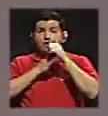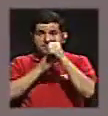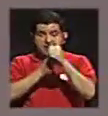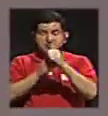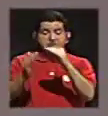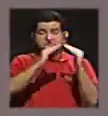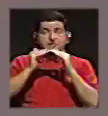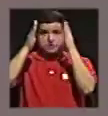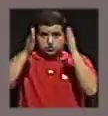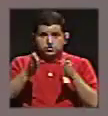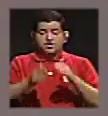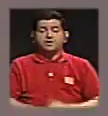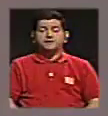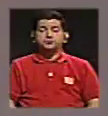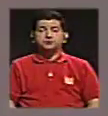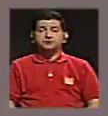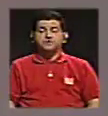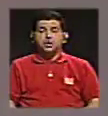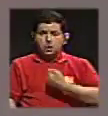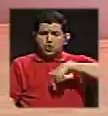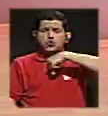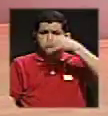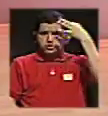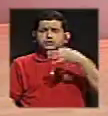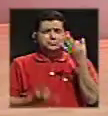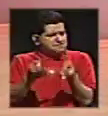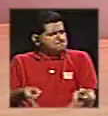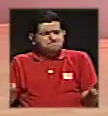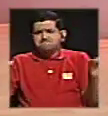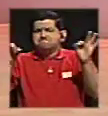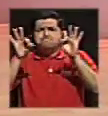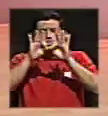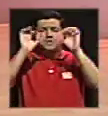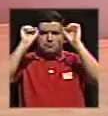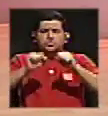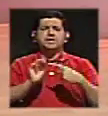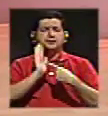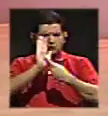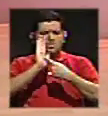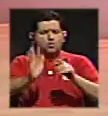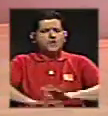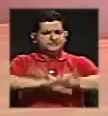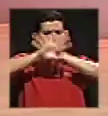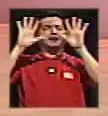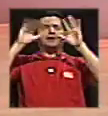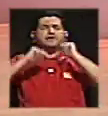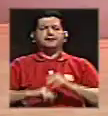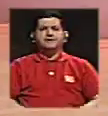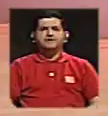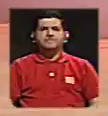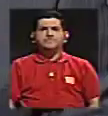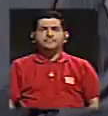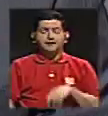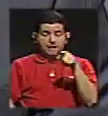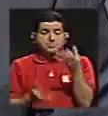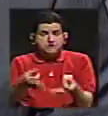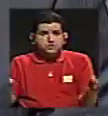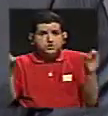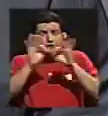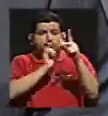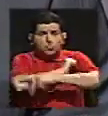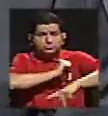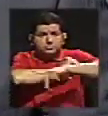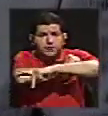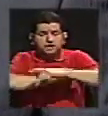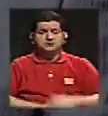cívica en ese sentido Sí es que nos parece que es es Es vital eh poder dar una demostración Clara de que de que es importante para el